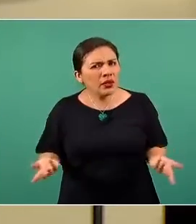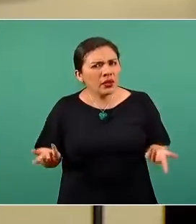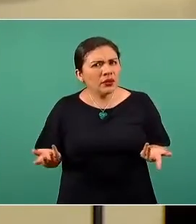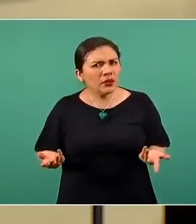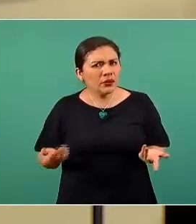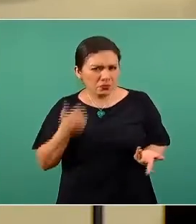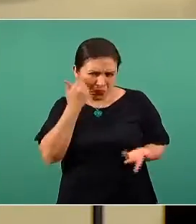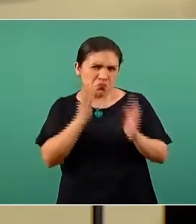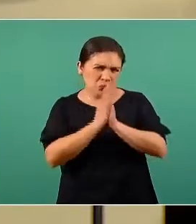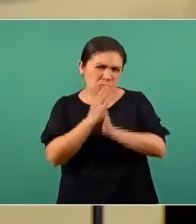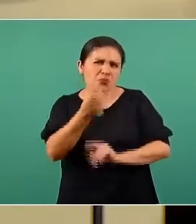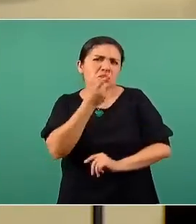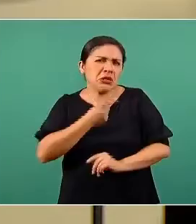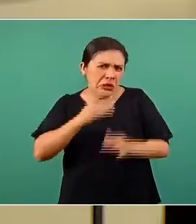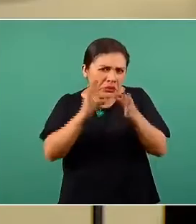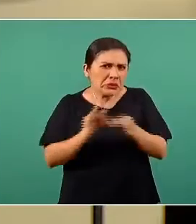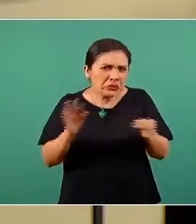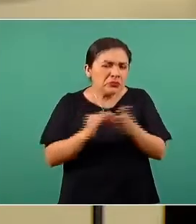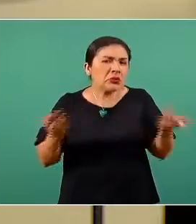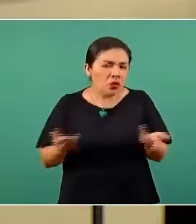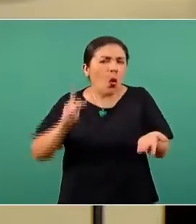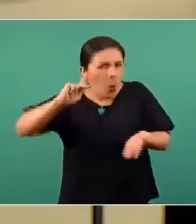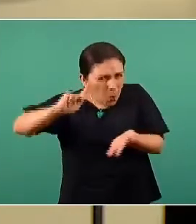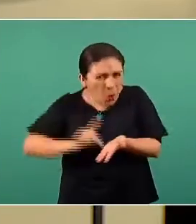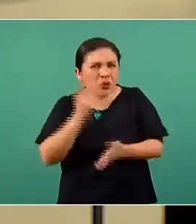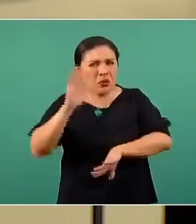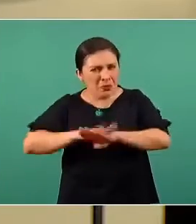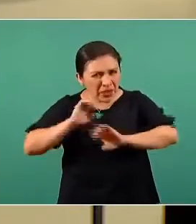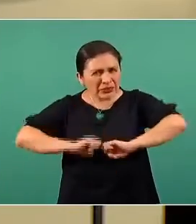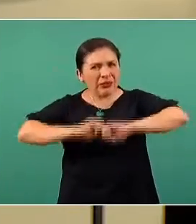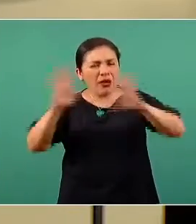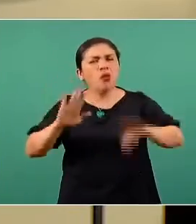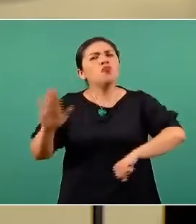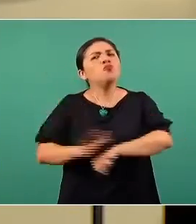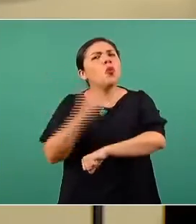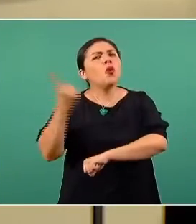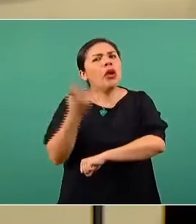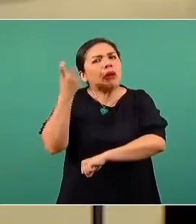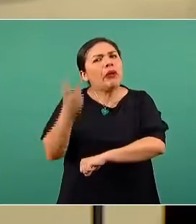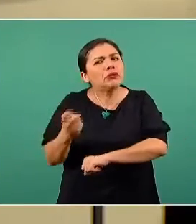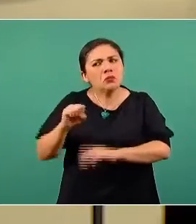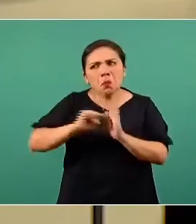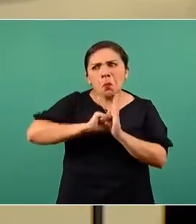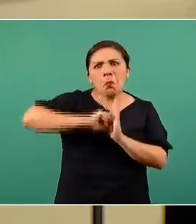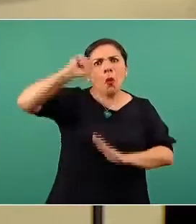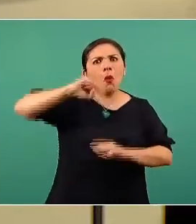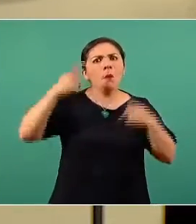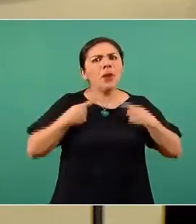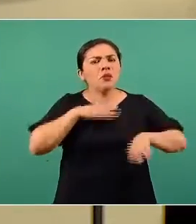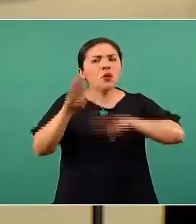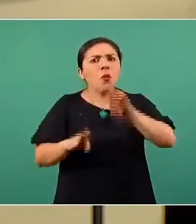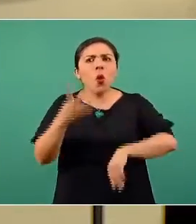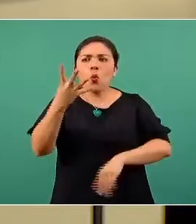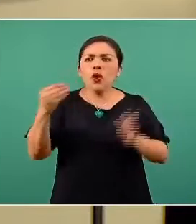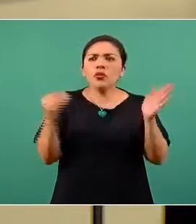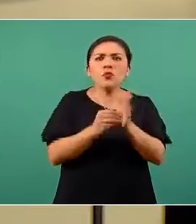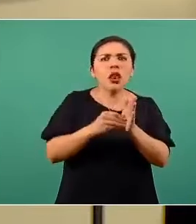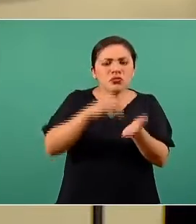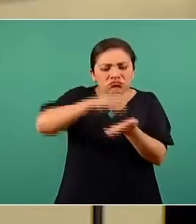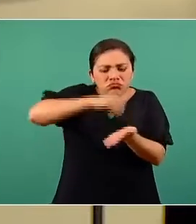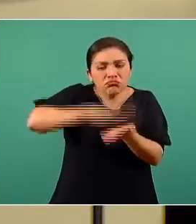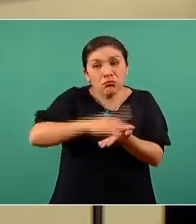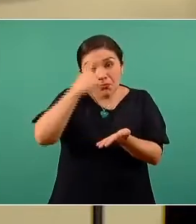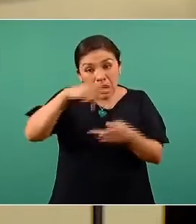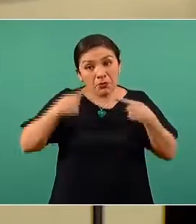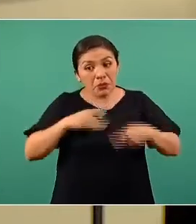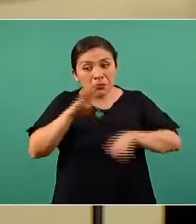Por favor, si nos podría explicar nuevamente por qué se dio precisamente este incremento de 4,000 en el registro